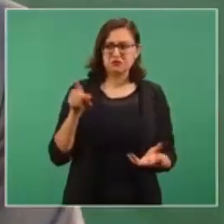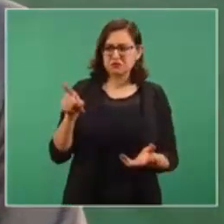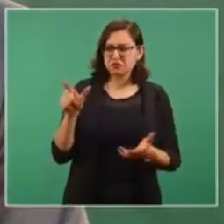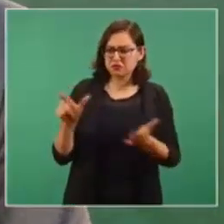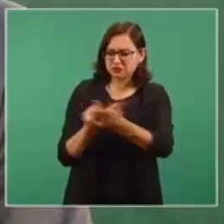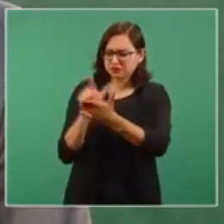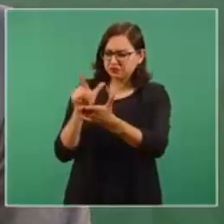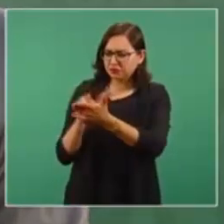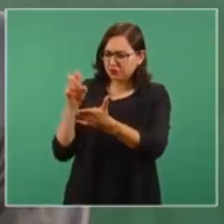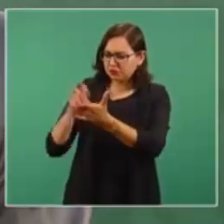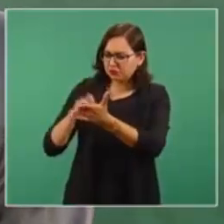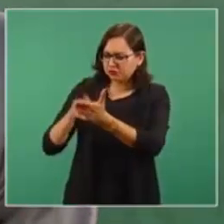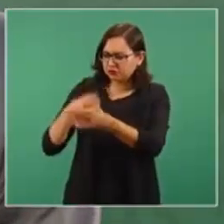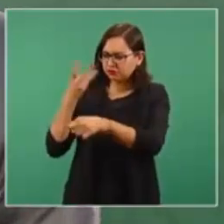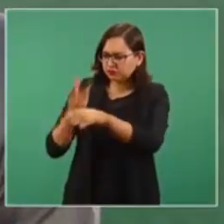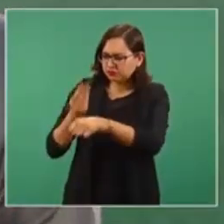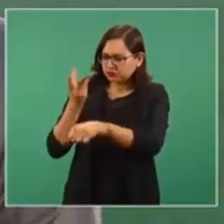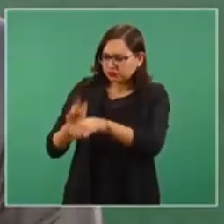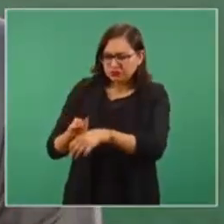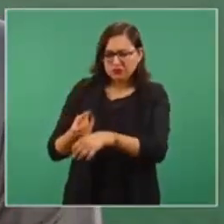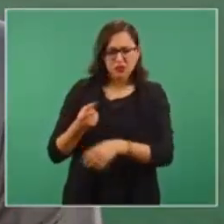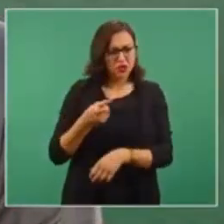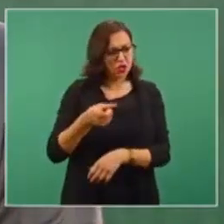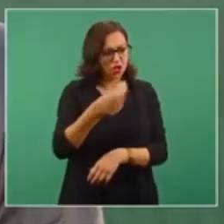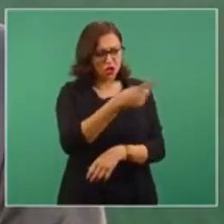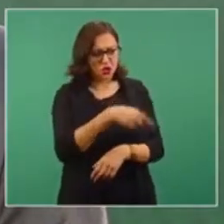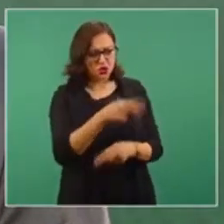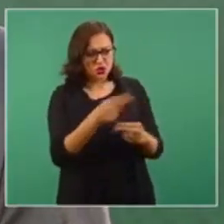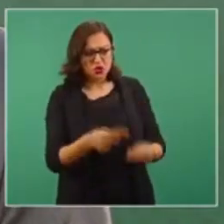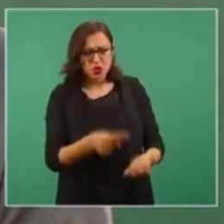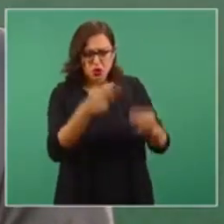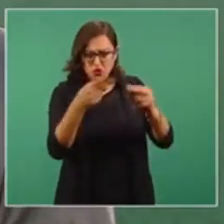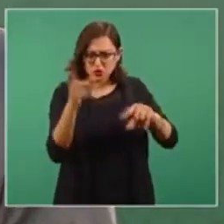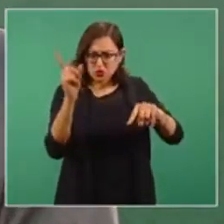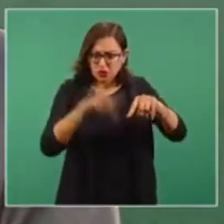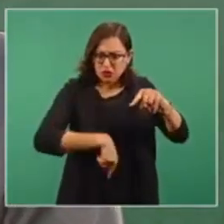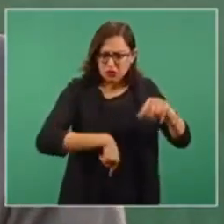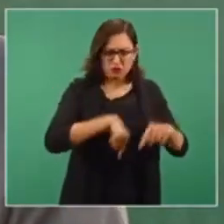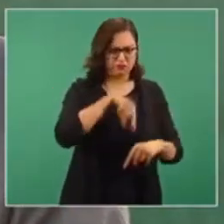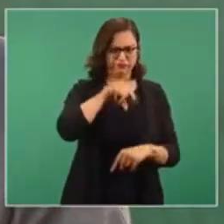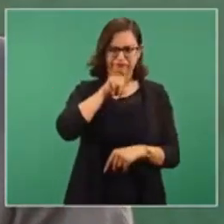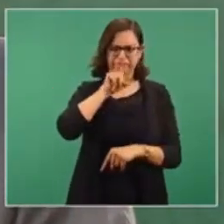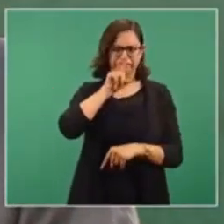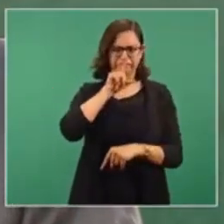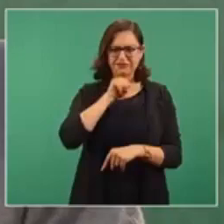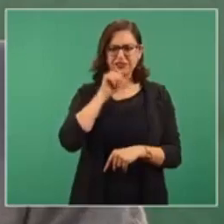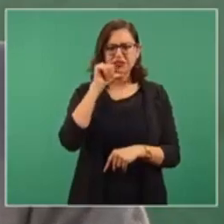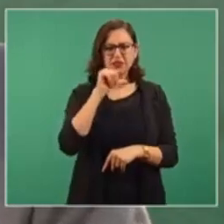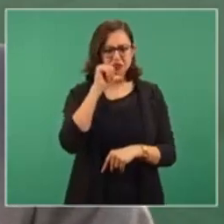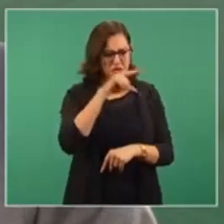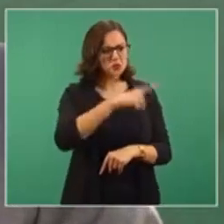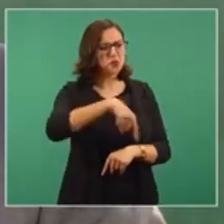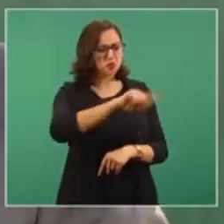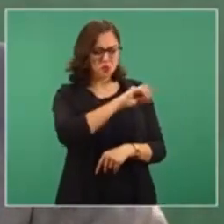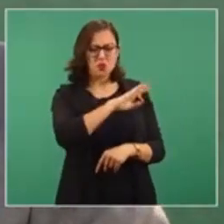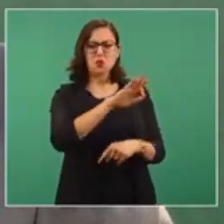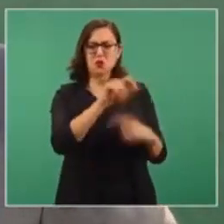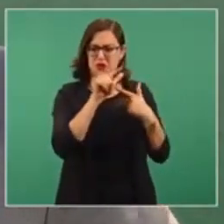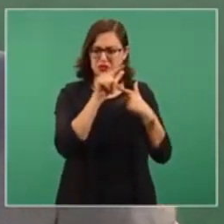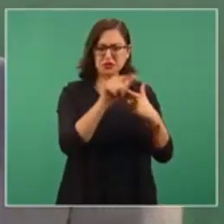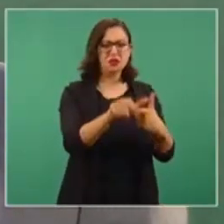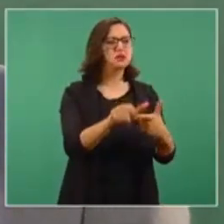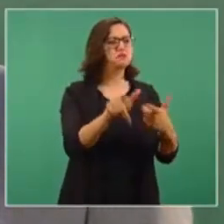quitarles la oportunidad de hacer negocios legítimos y legales, con